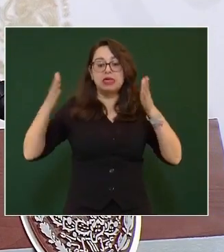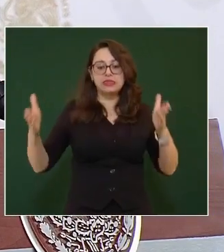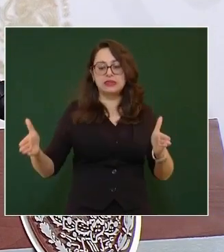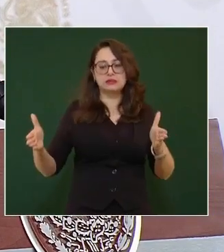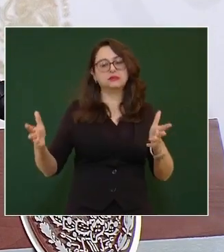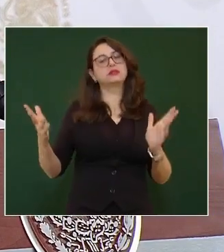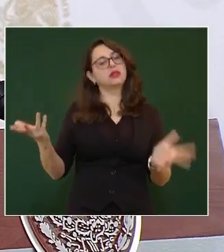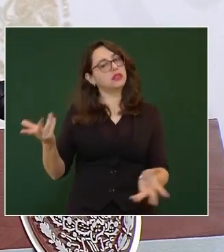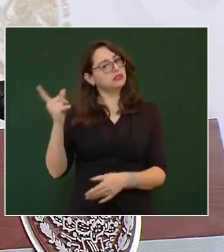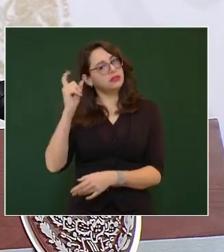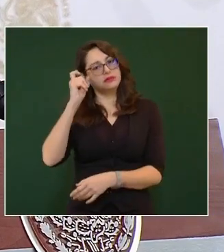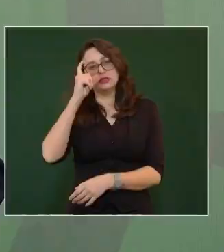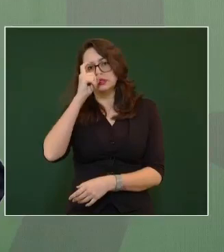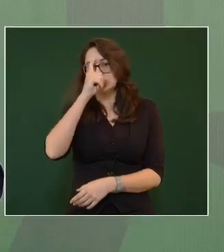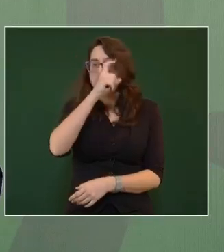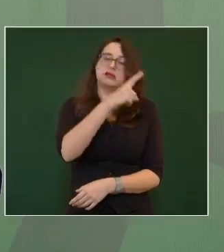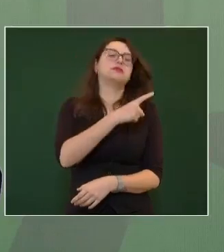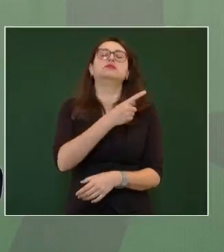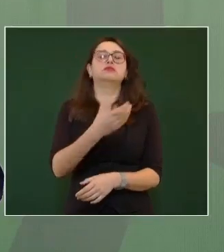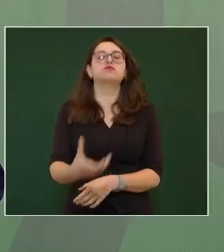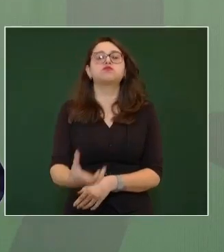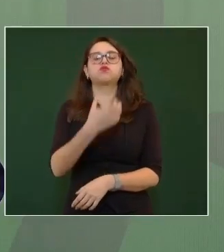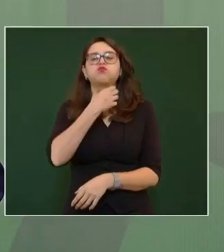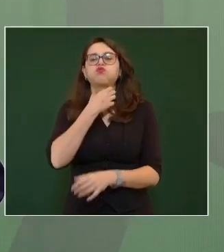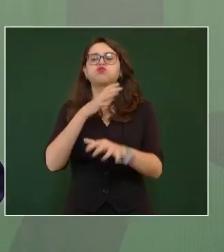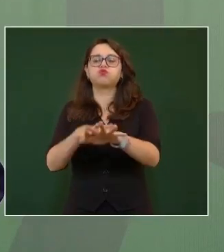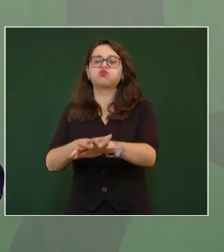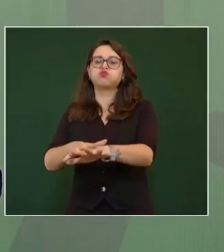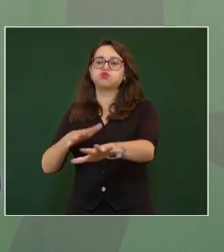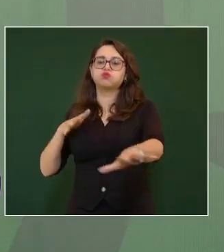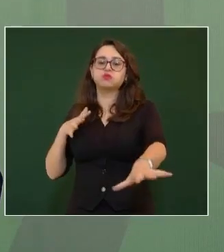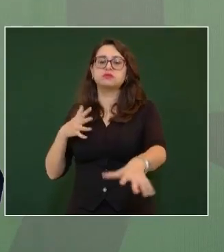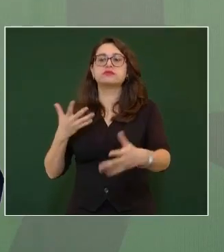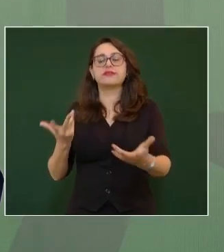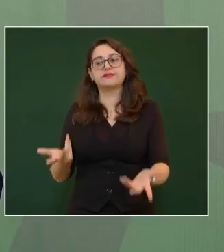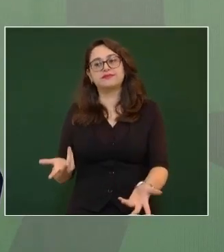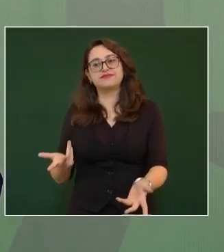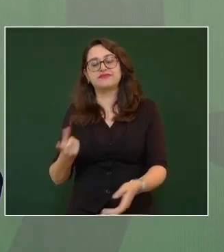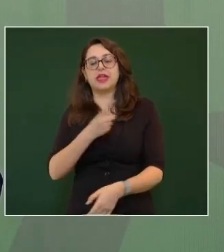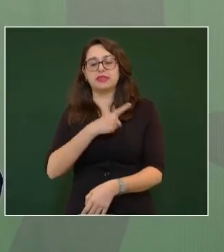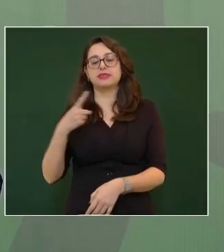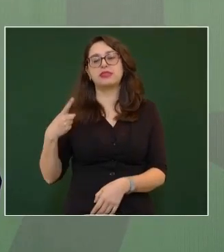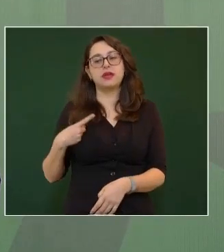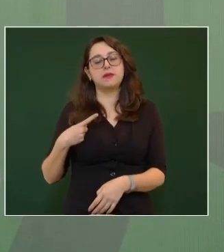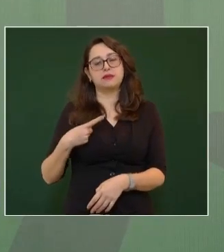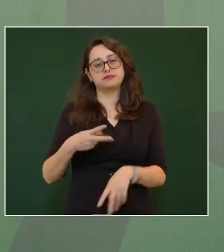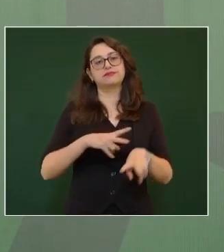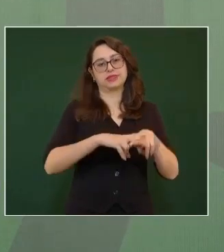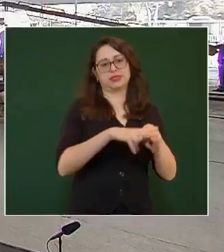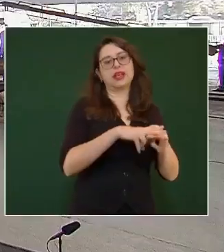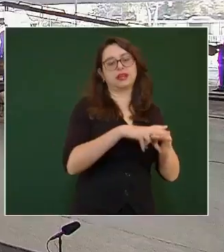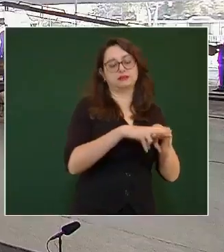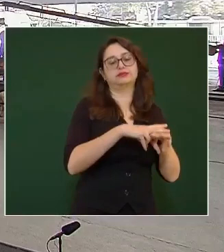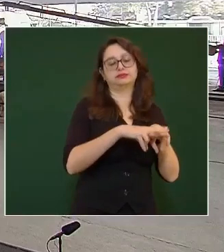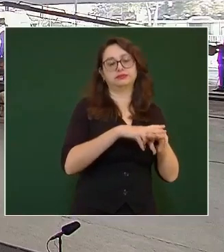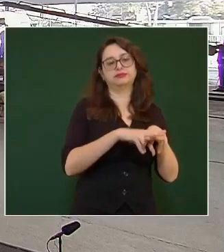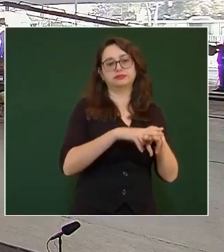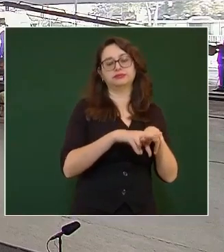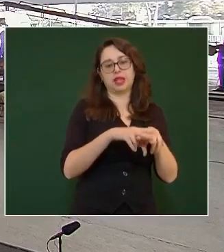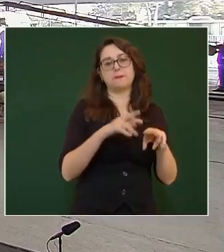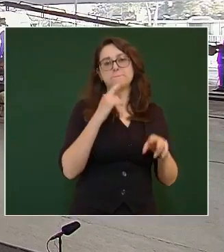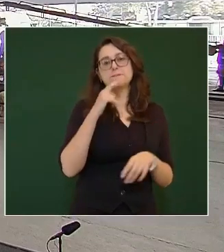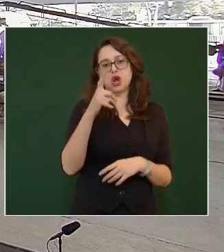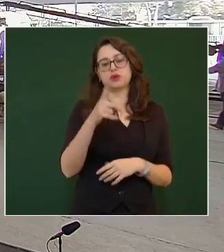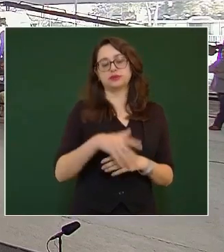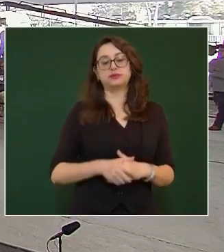hay que buscar la opción, pienso, en los trenes de pasajeros. Solo, presidente,